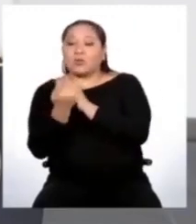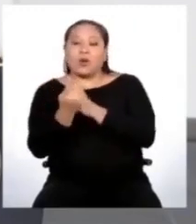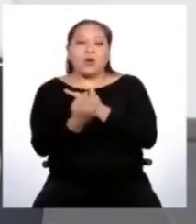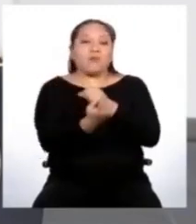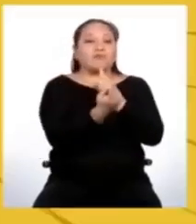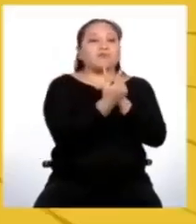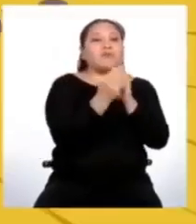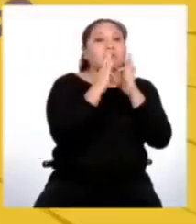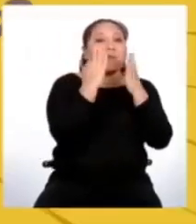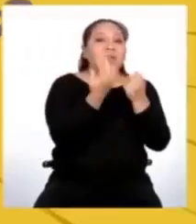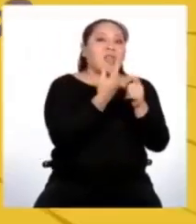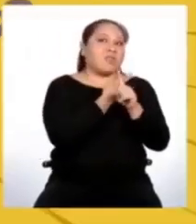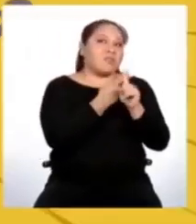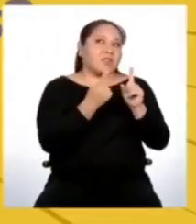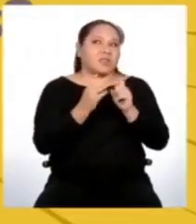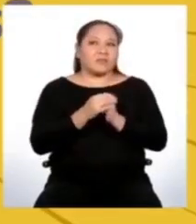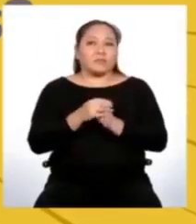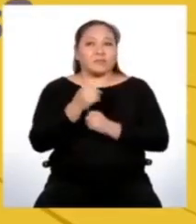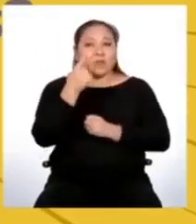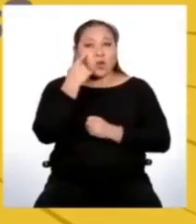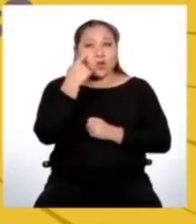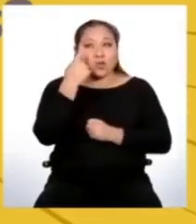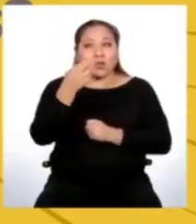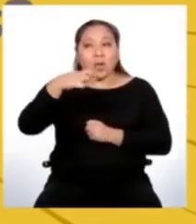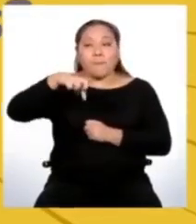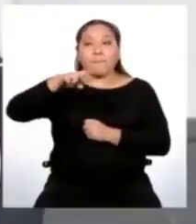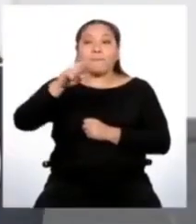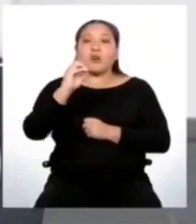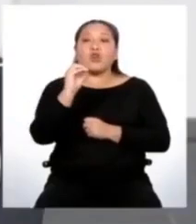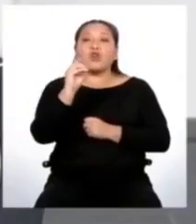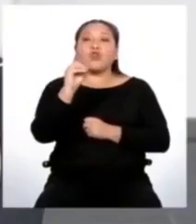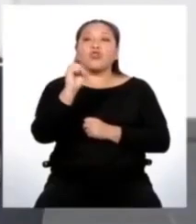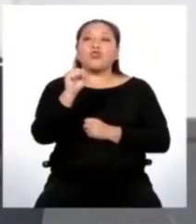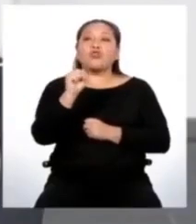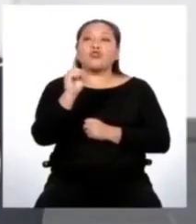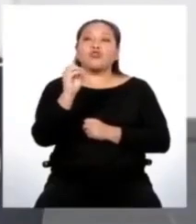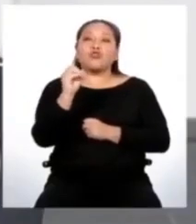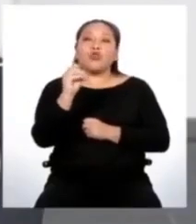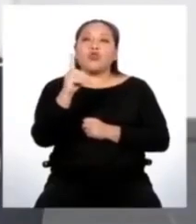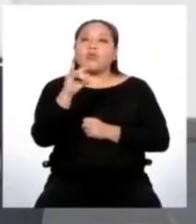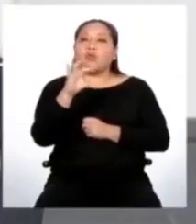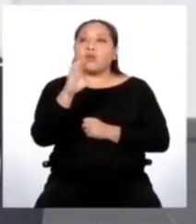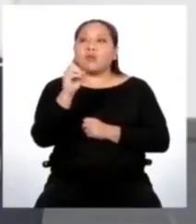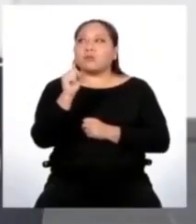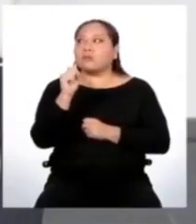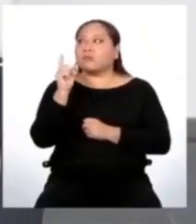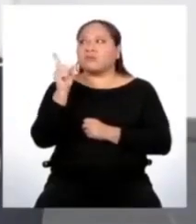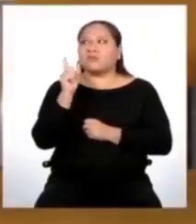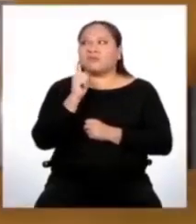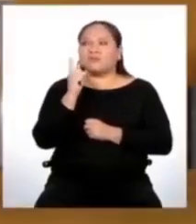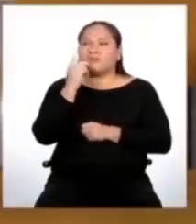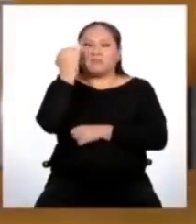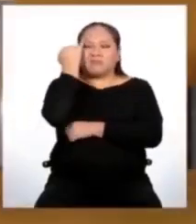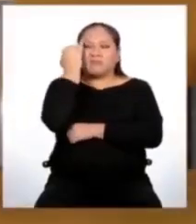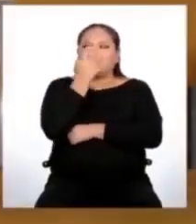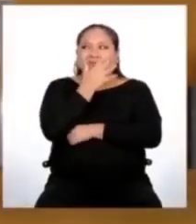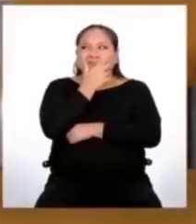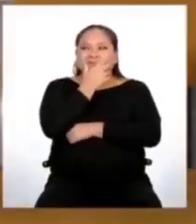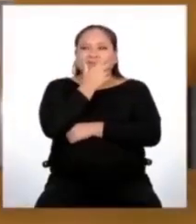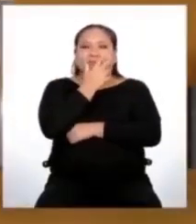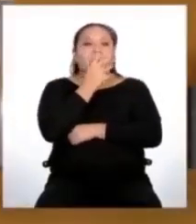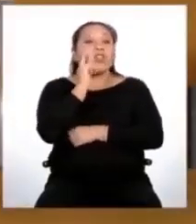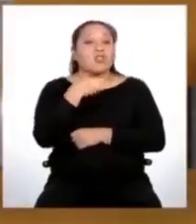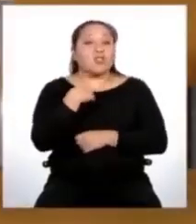familia. ¿Conoces qué son los elementos prosódicos? Uy, eso sí ni idea. Bueno, te